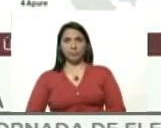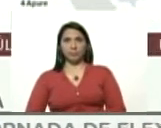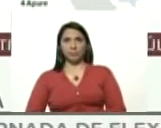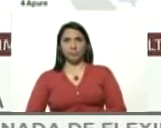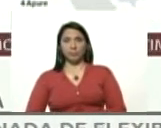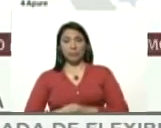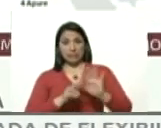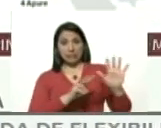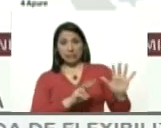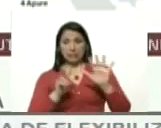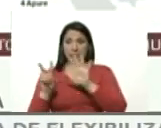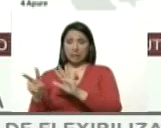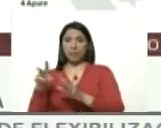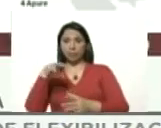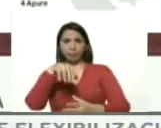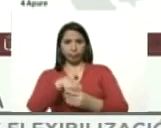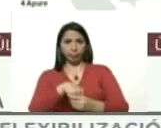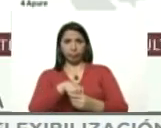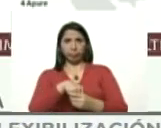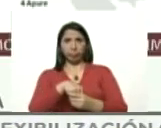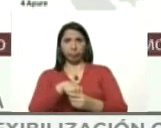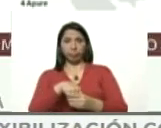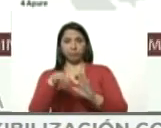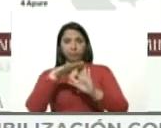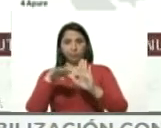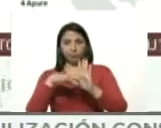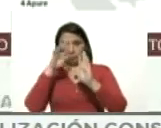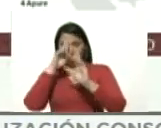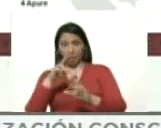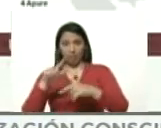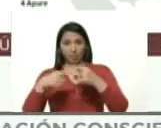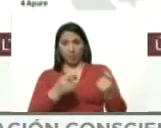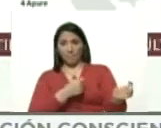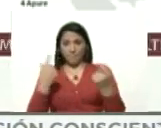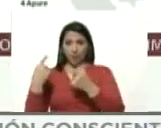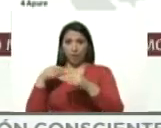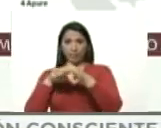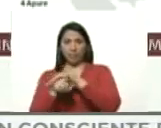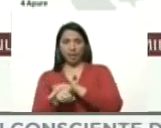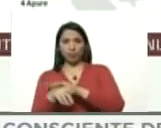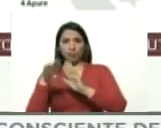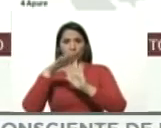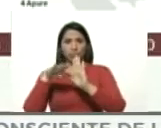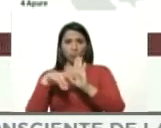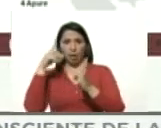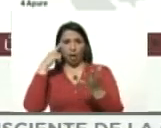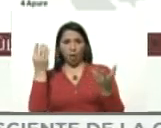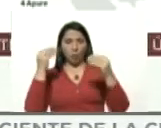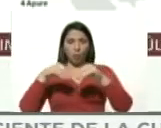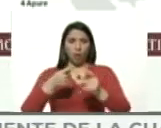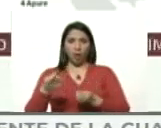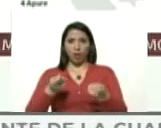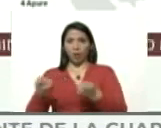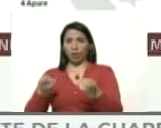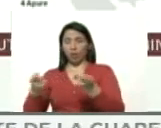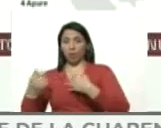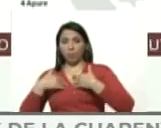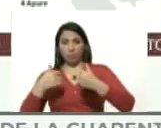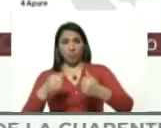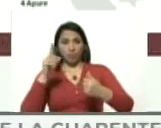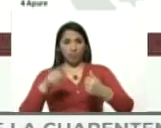Estaban cumpliendo su cuarentena y luego fueron trasladados dentro de los protocolos que tenemos de control sanitario